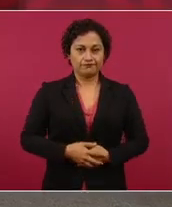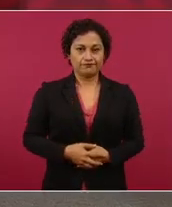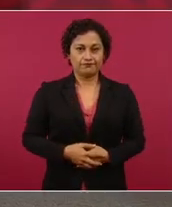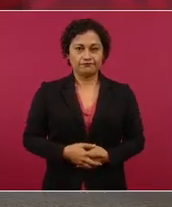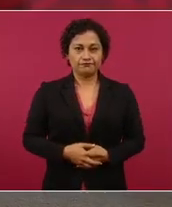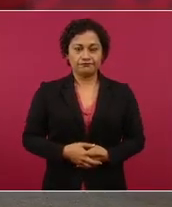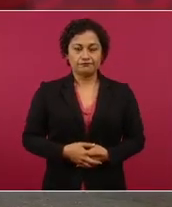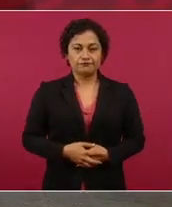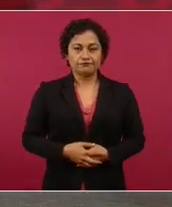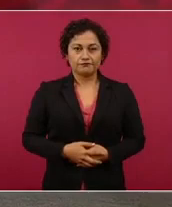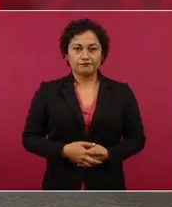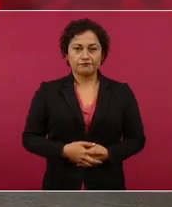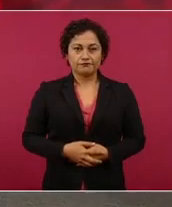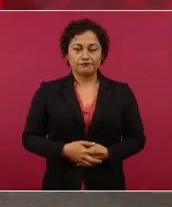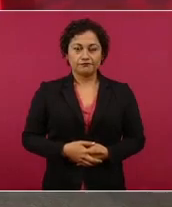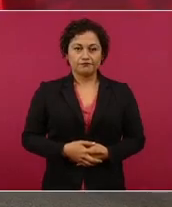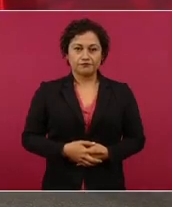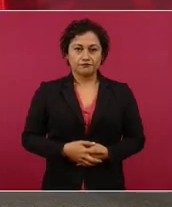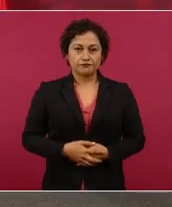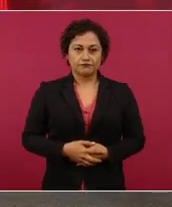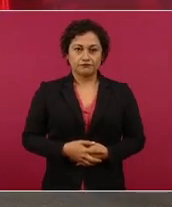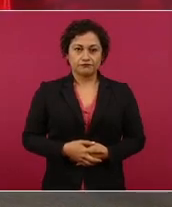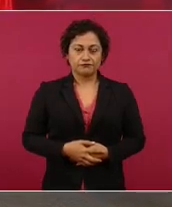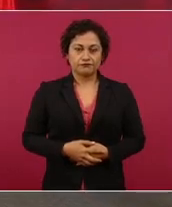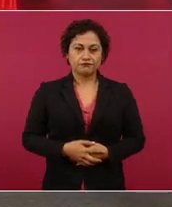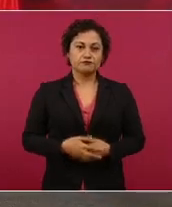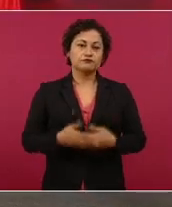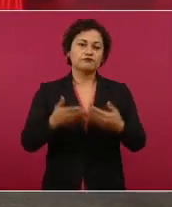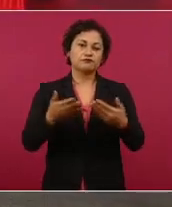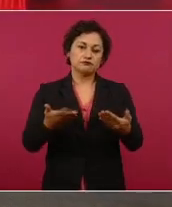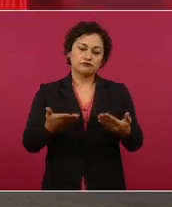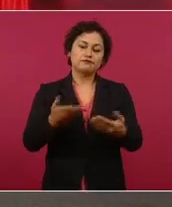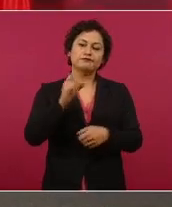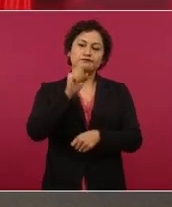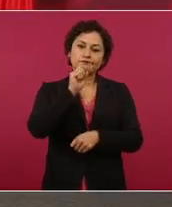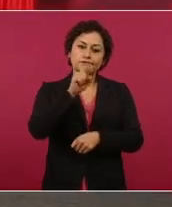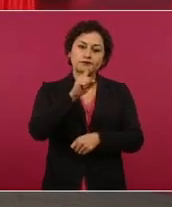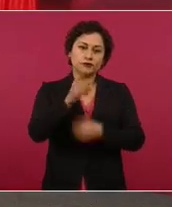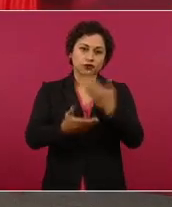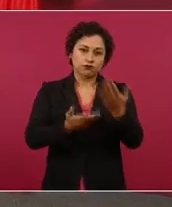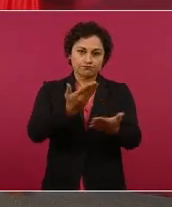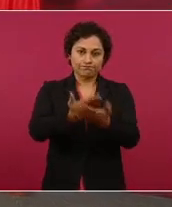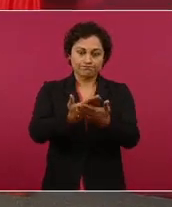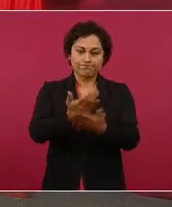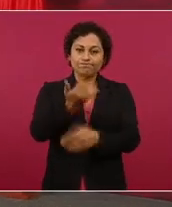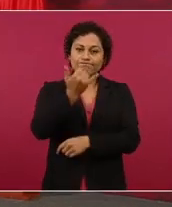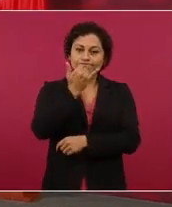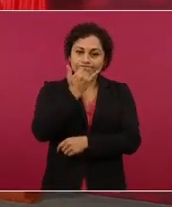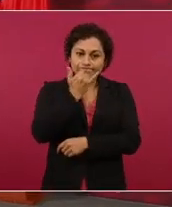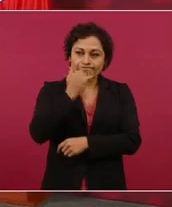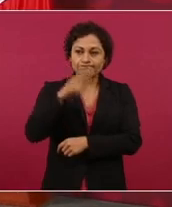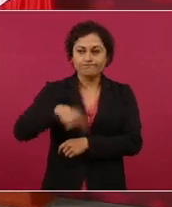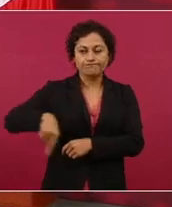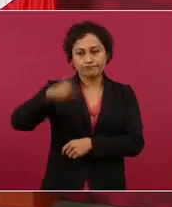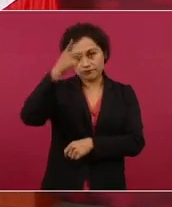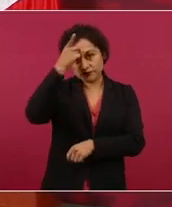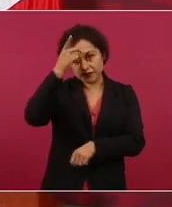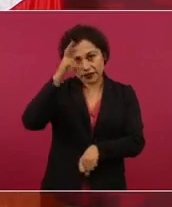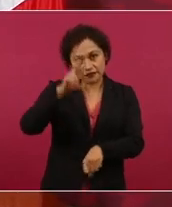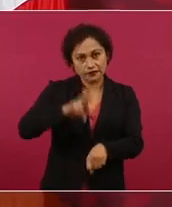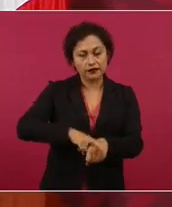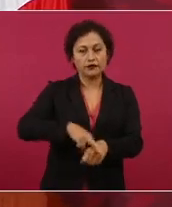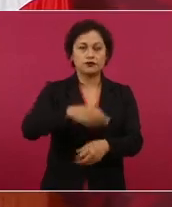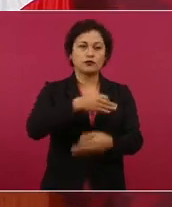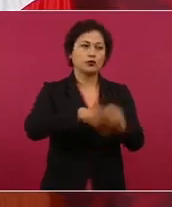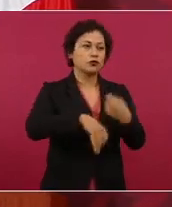Y que también ofrecemos disculpas a los directivos y a todos.